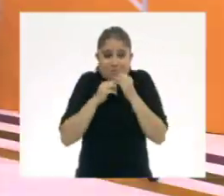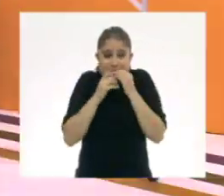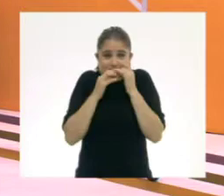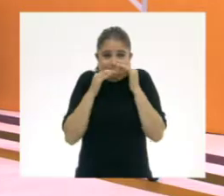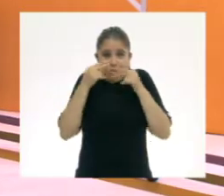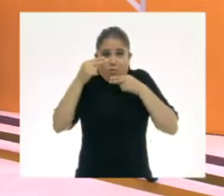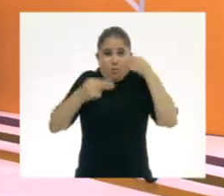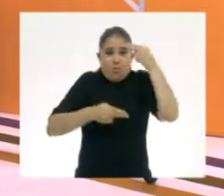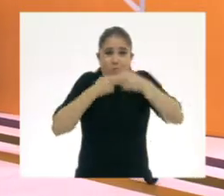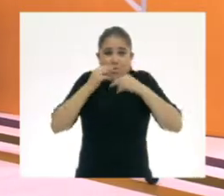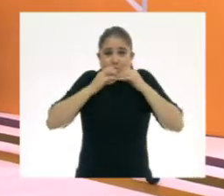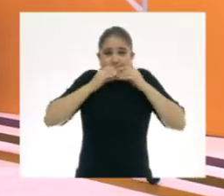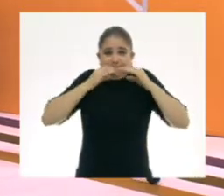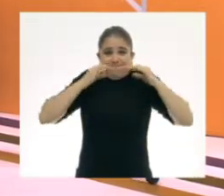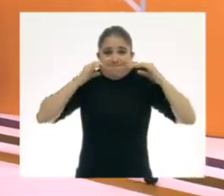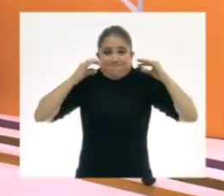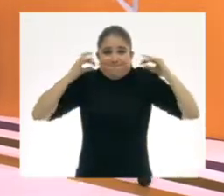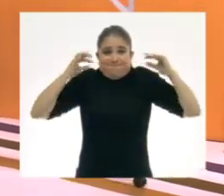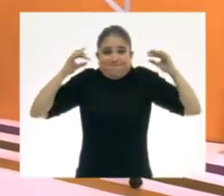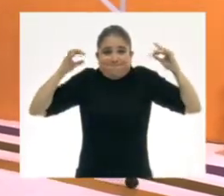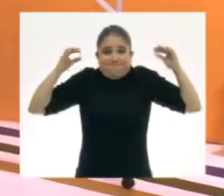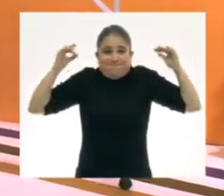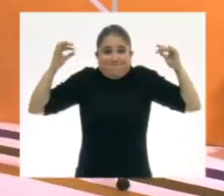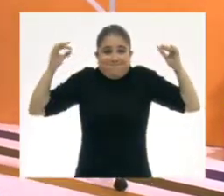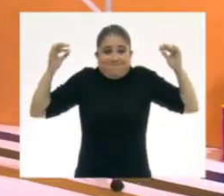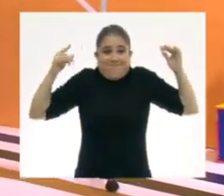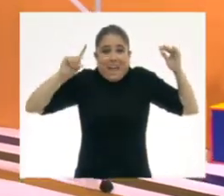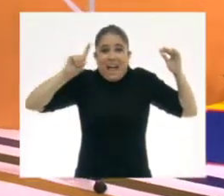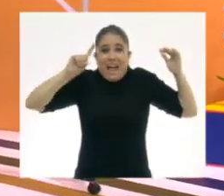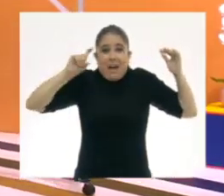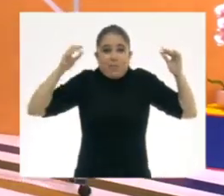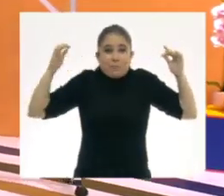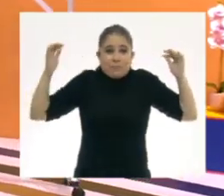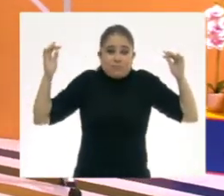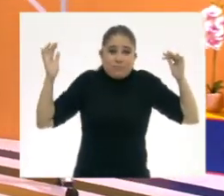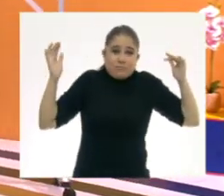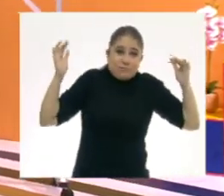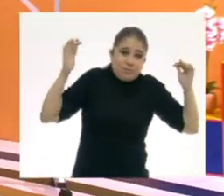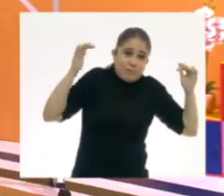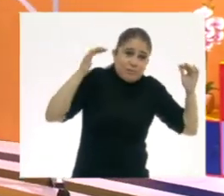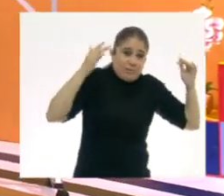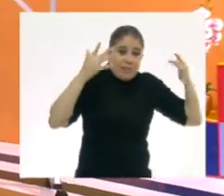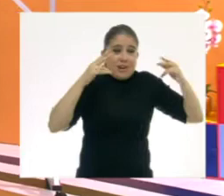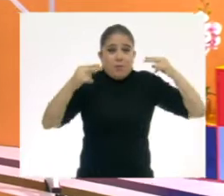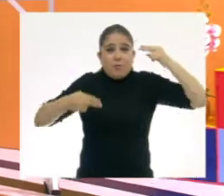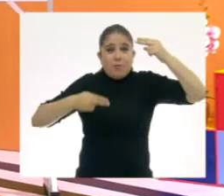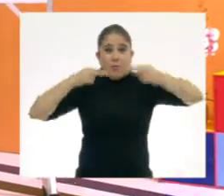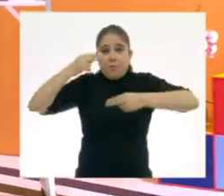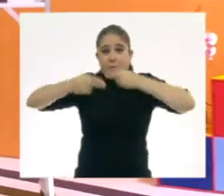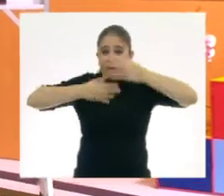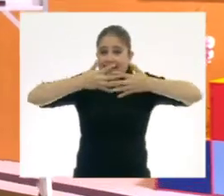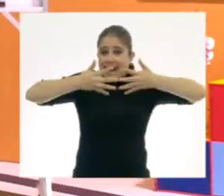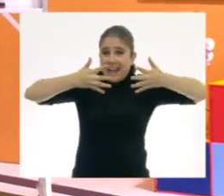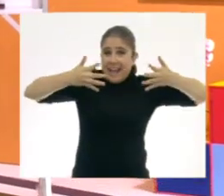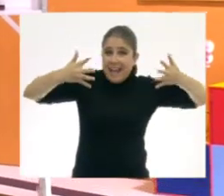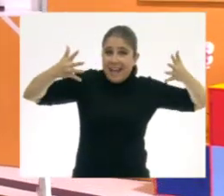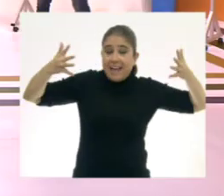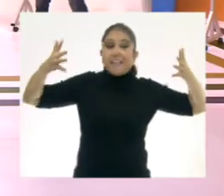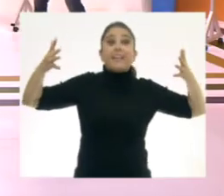Siendo una nube grande. Y entonces te vas volviendo una nube grande. ¿Y qué hace